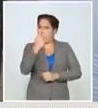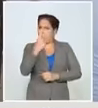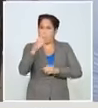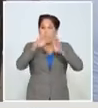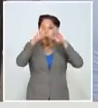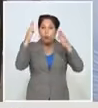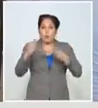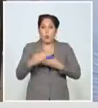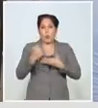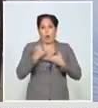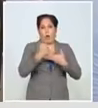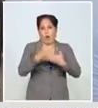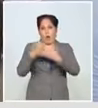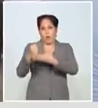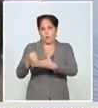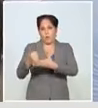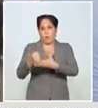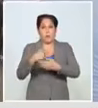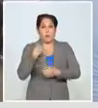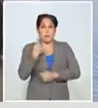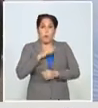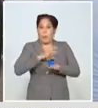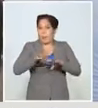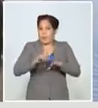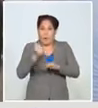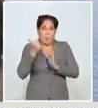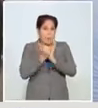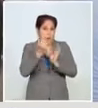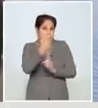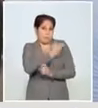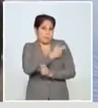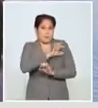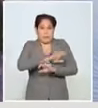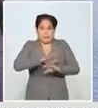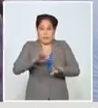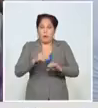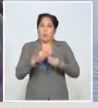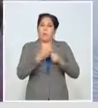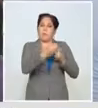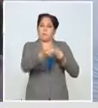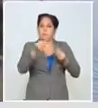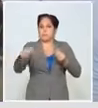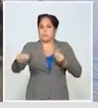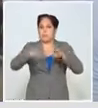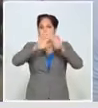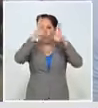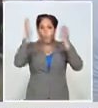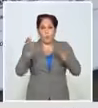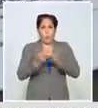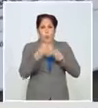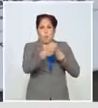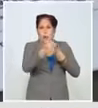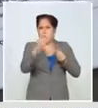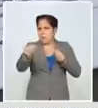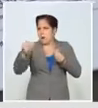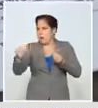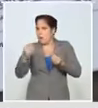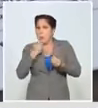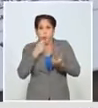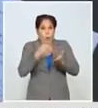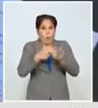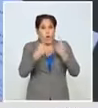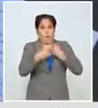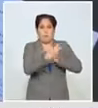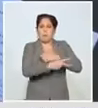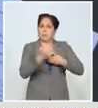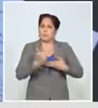mundo, porque nosotros, después que nos vacunemos, le vamos a repartir vacunas a todo el que no pueda. Iniciado el proceso